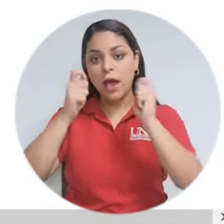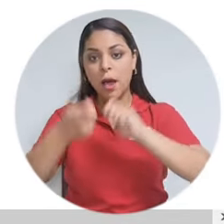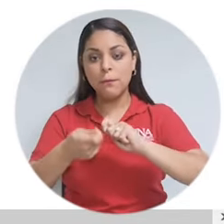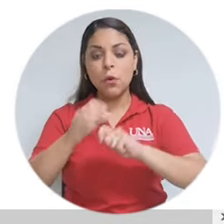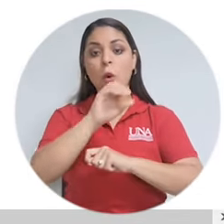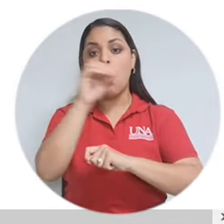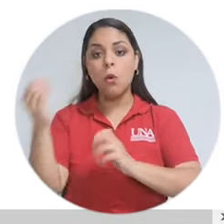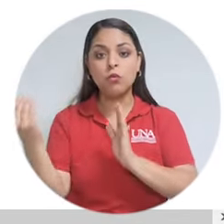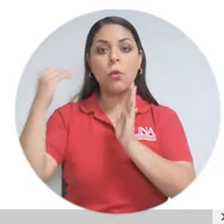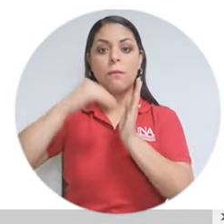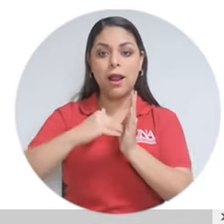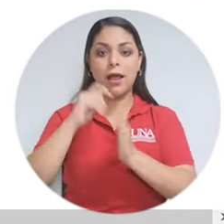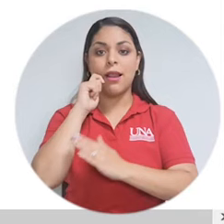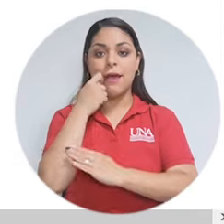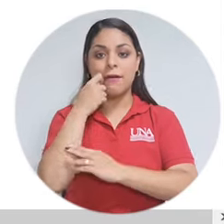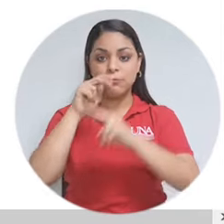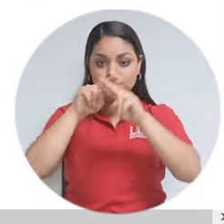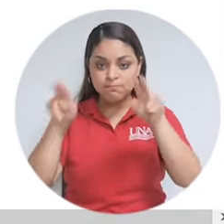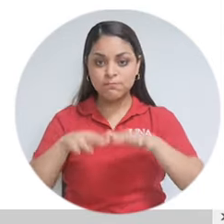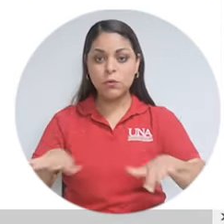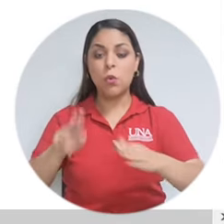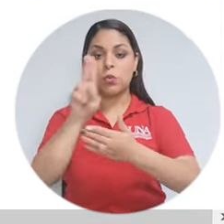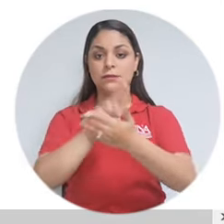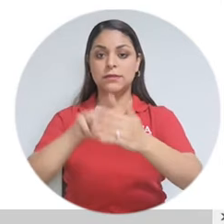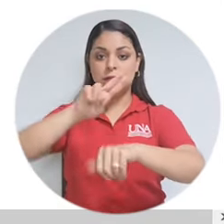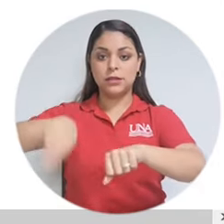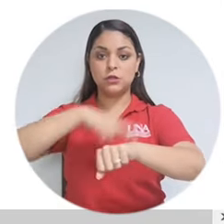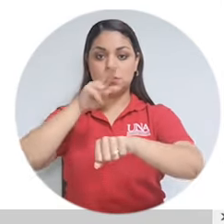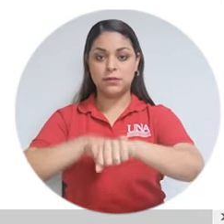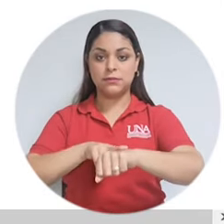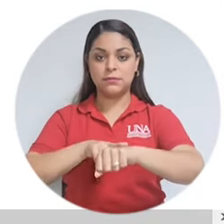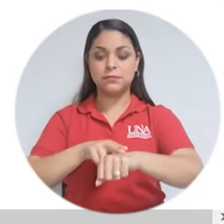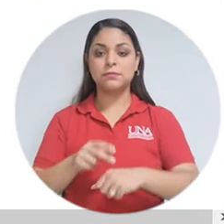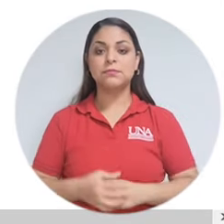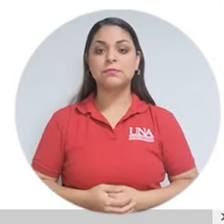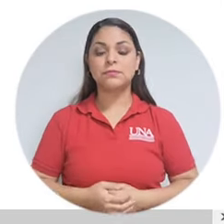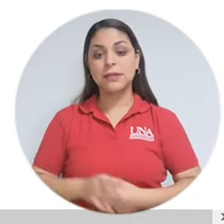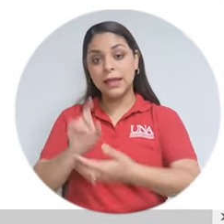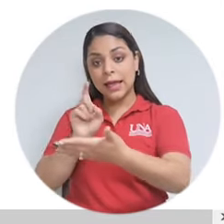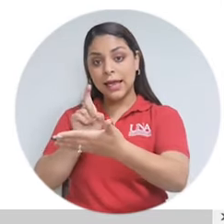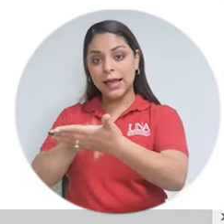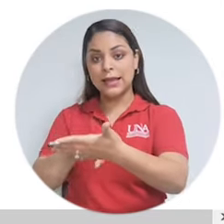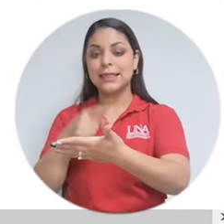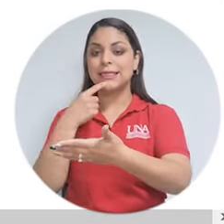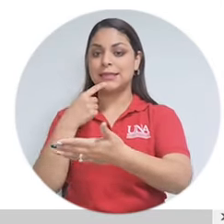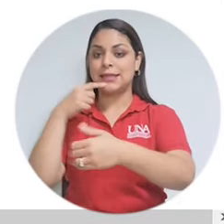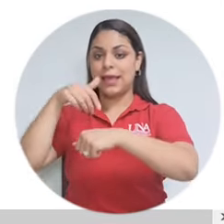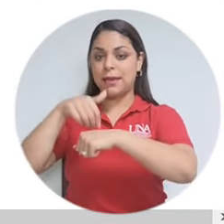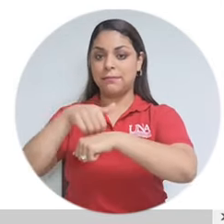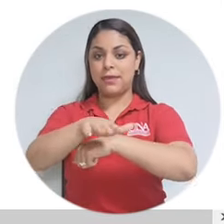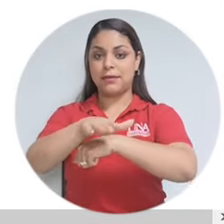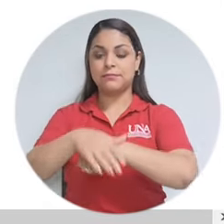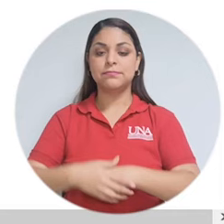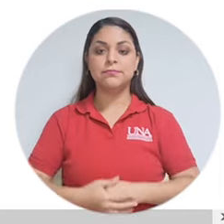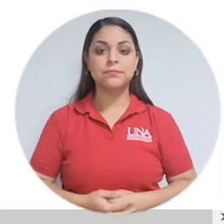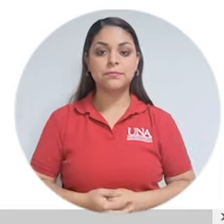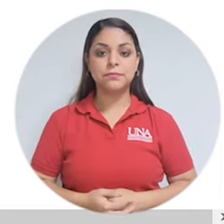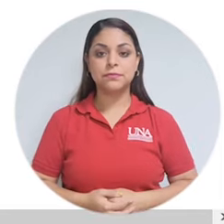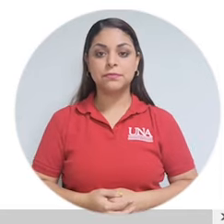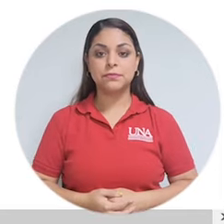o recuperación de claves en el sitio web de la Universidad Nacional. Dar clic a la casilla Enviar.